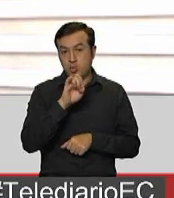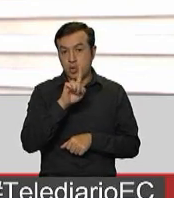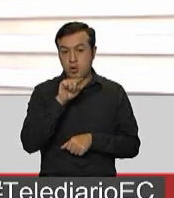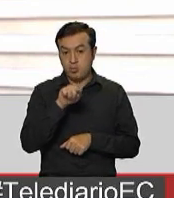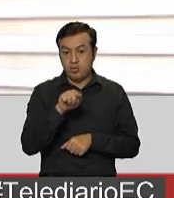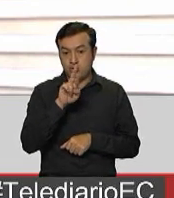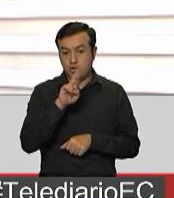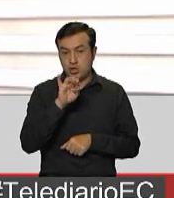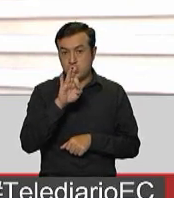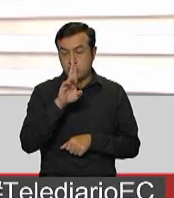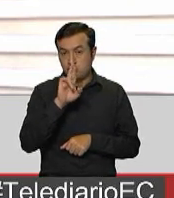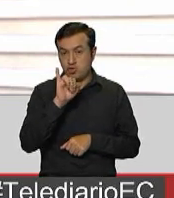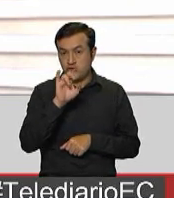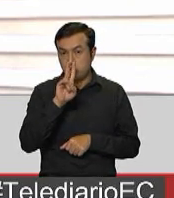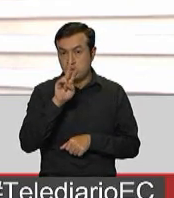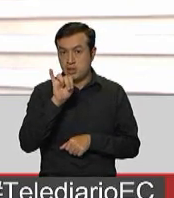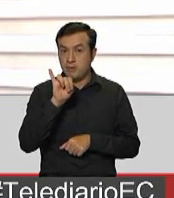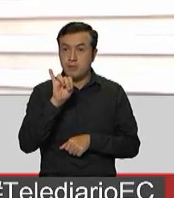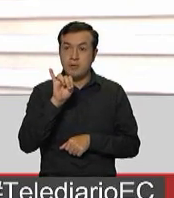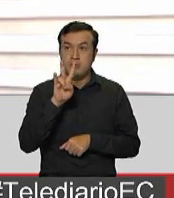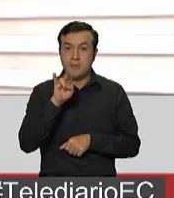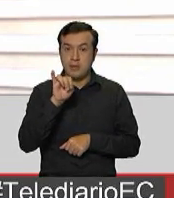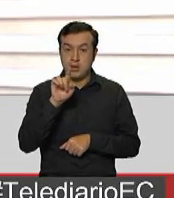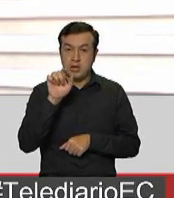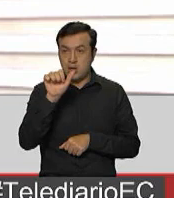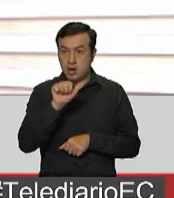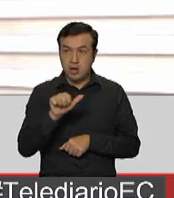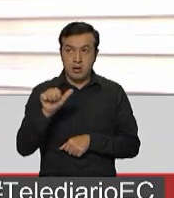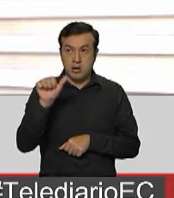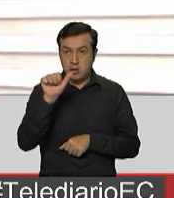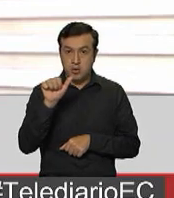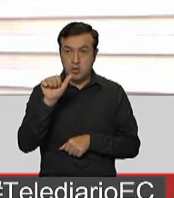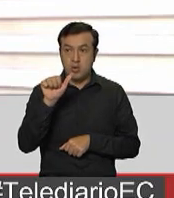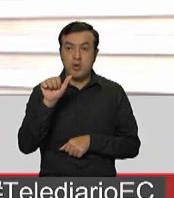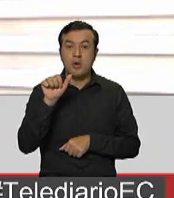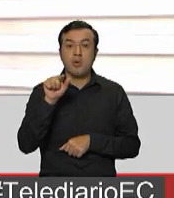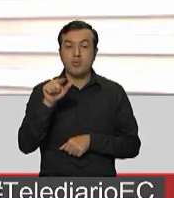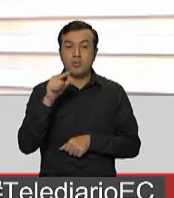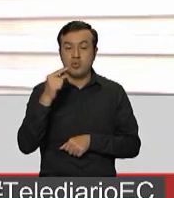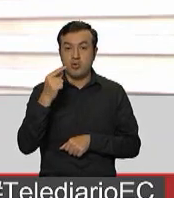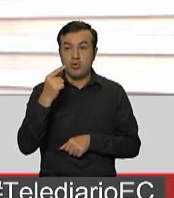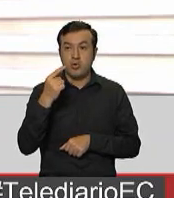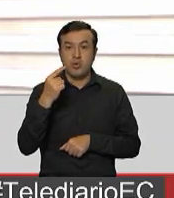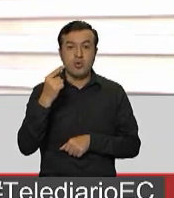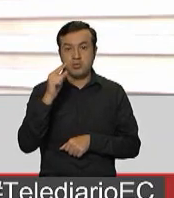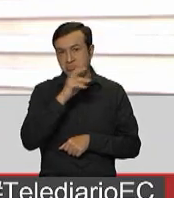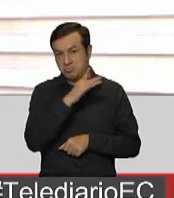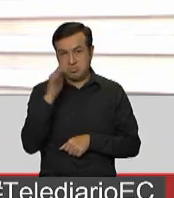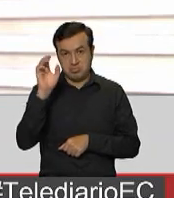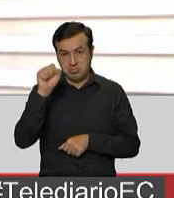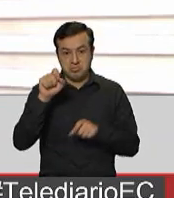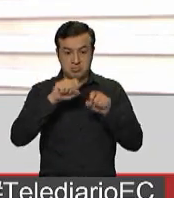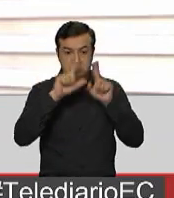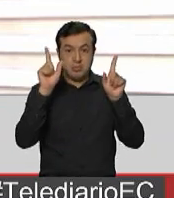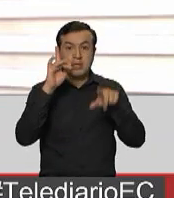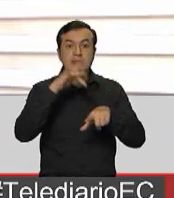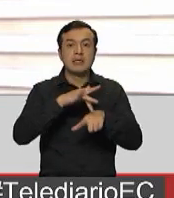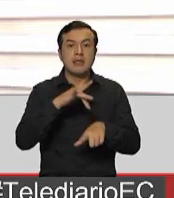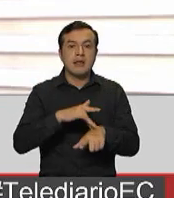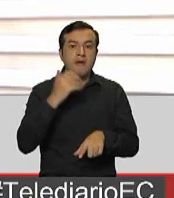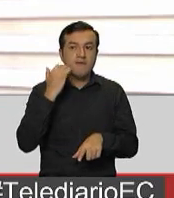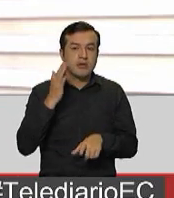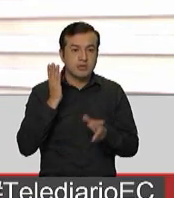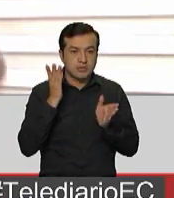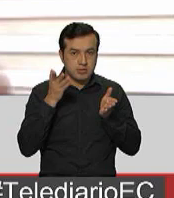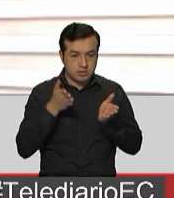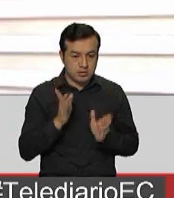virtual.registrocivil.gob.es, el ciudadano puede otorgar o conseguir, obviamente, un turno para justamente poder realizar la inscripción de nacimiento. Estos